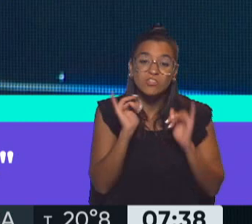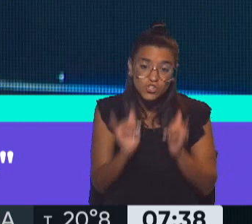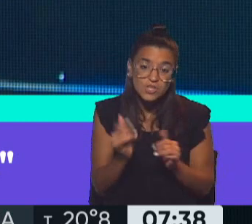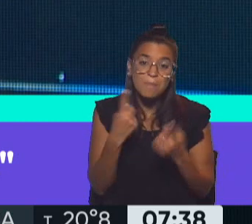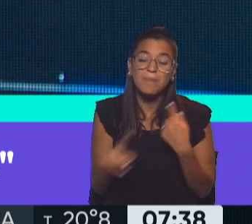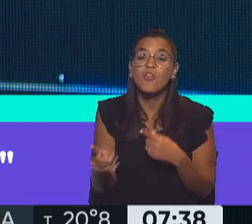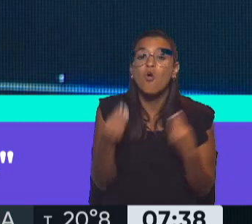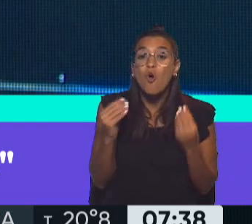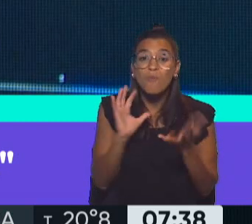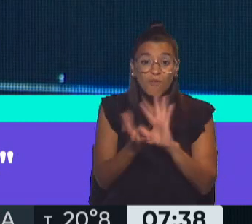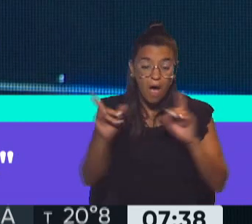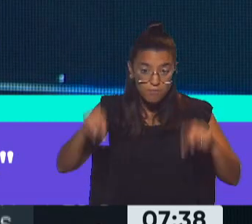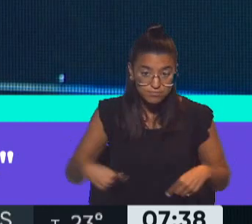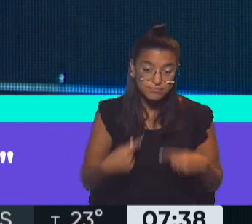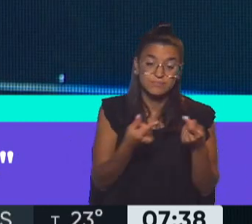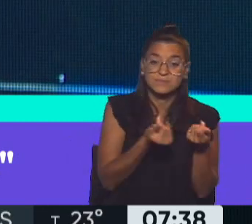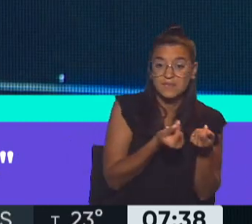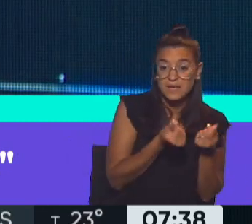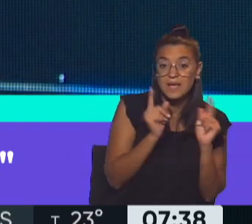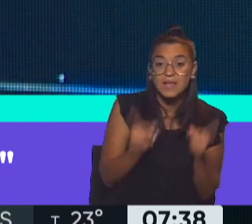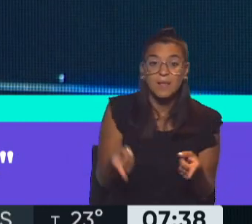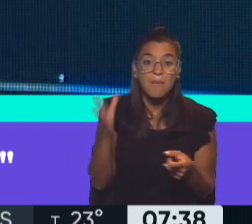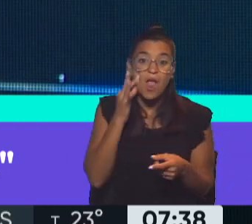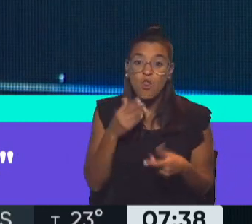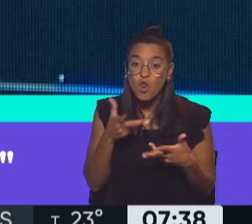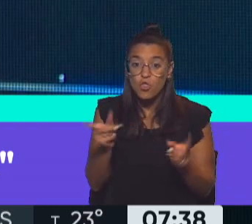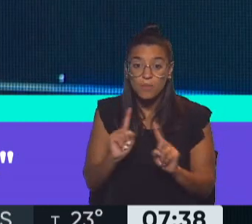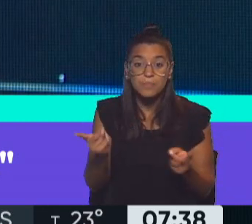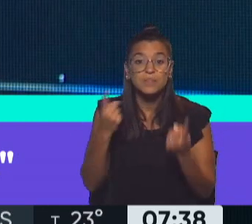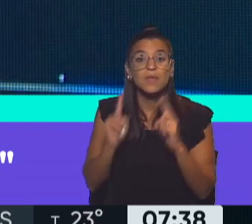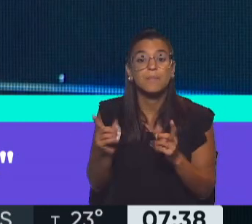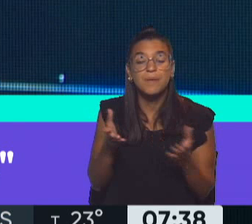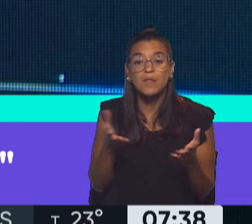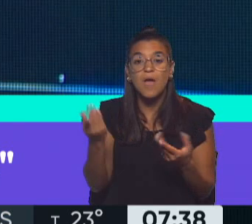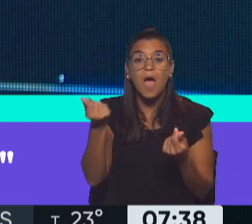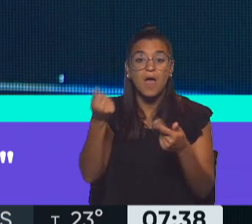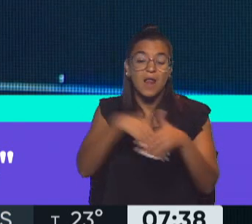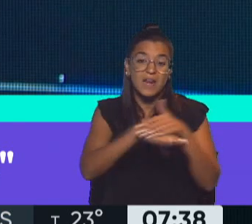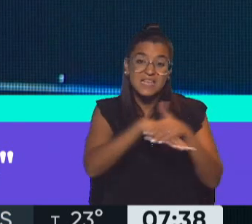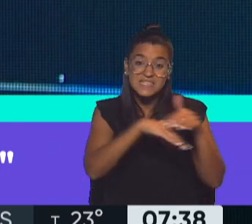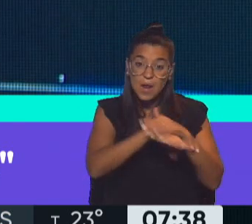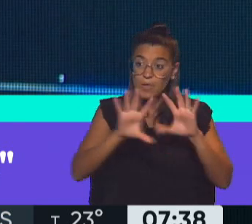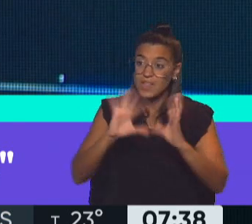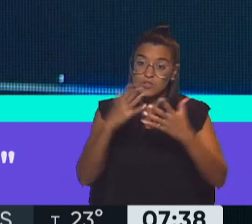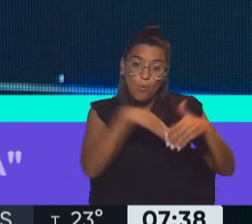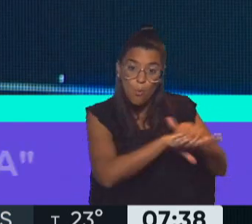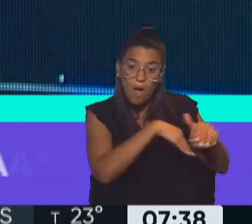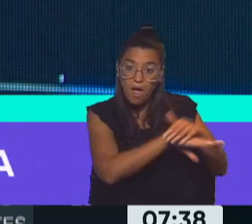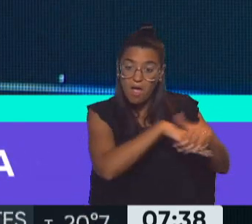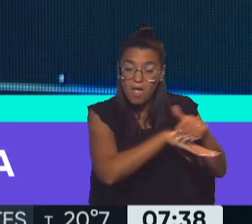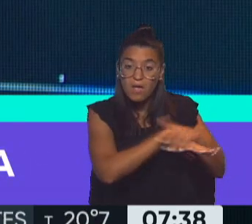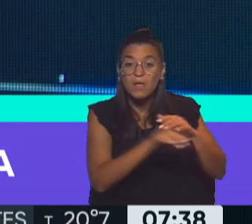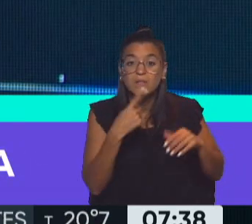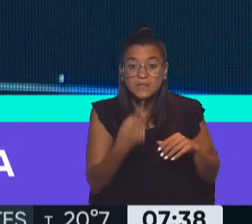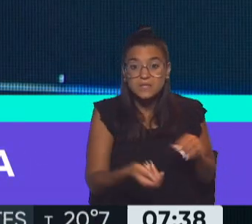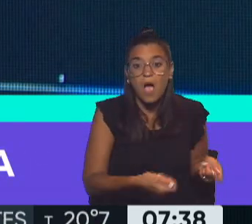Tanto del sendero fiscal, el monetario, como algo que todavía no mencionamos, pero que es el sendero de acumulación de reservas internacionales, que se planteó que